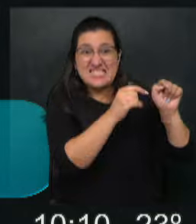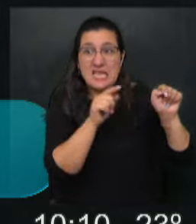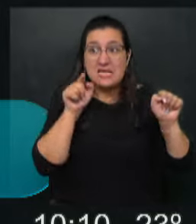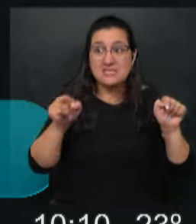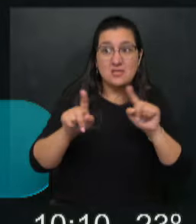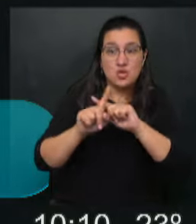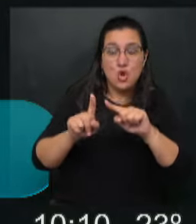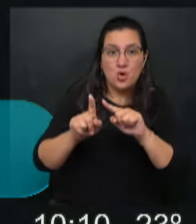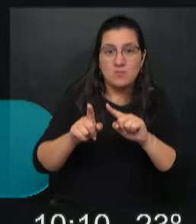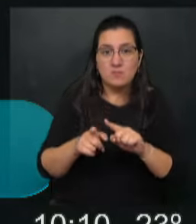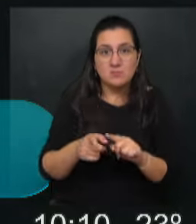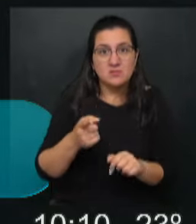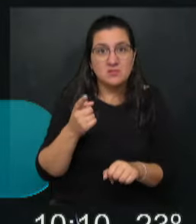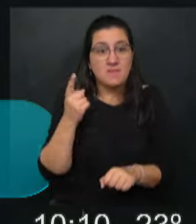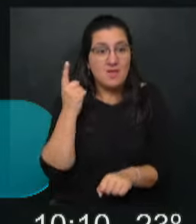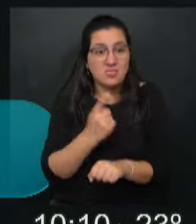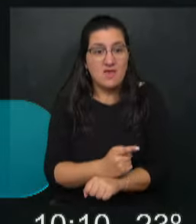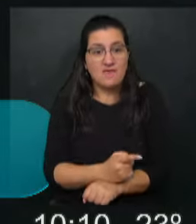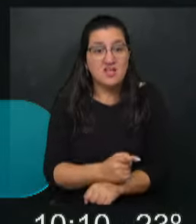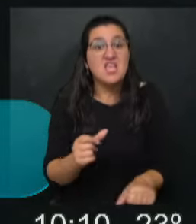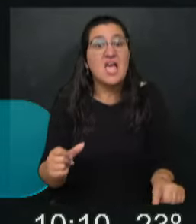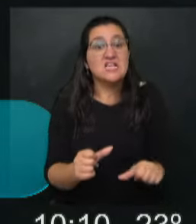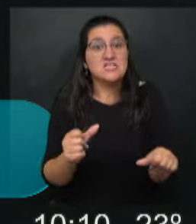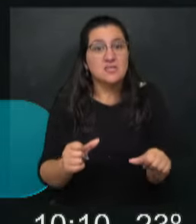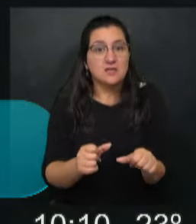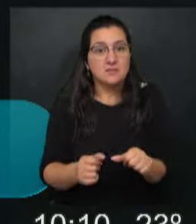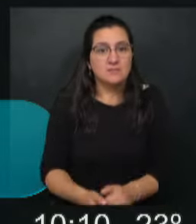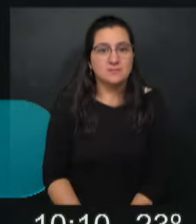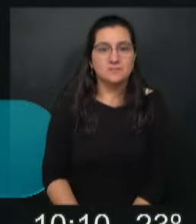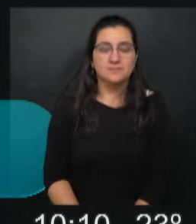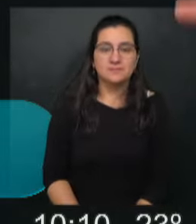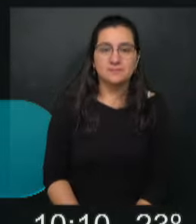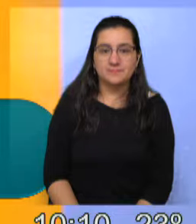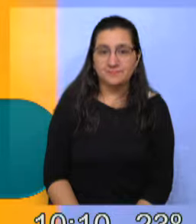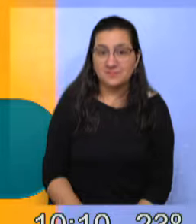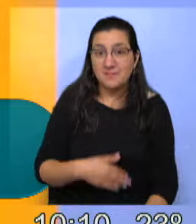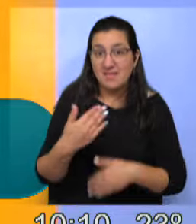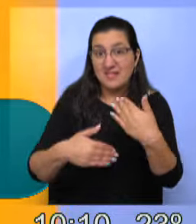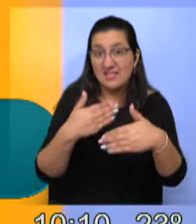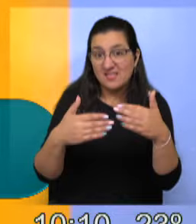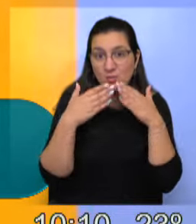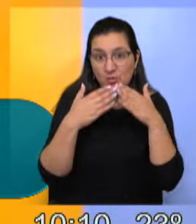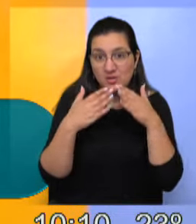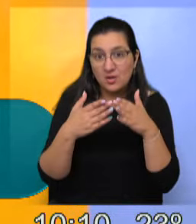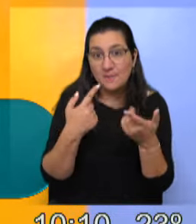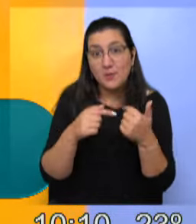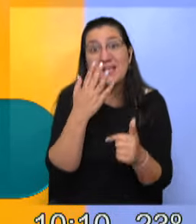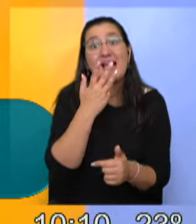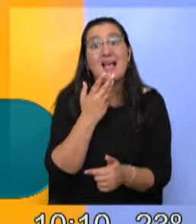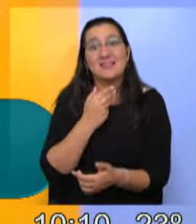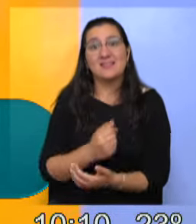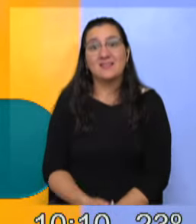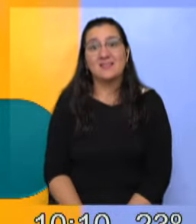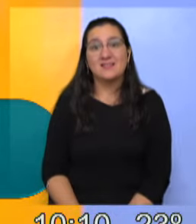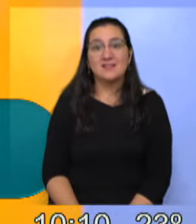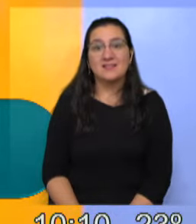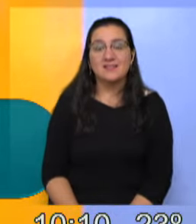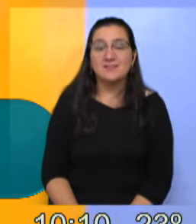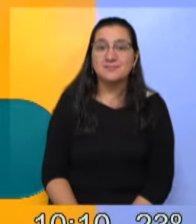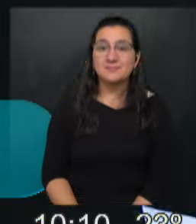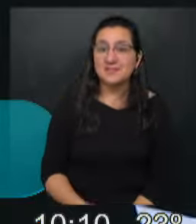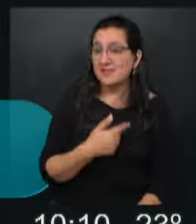pensar, dónde estaba el bien y dónde estaba el mal para ese paradigma. Sí, me adelantaste en el cuestionario y me encanta. Bueno, perdón. No, pero es esto, es